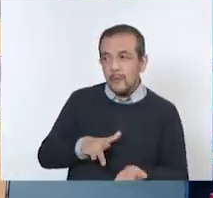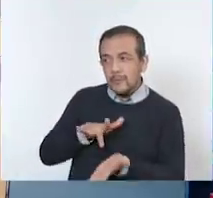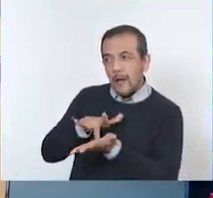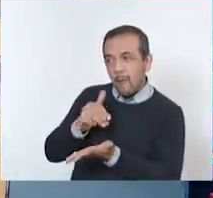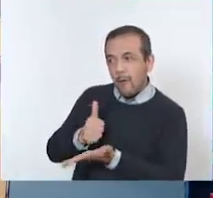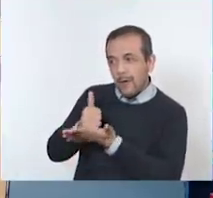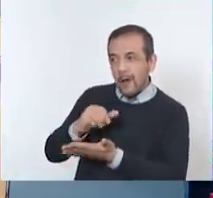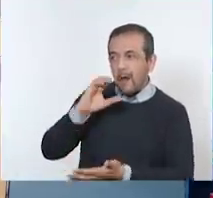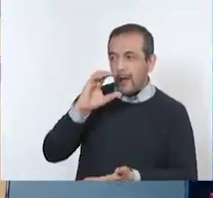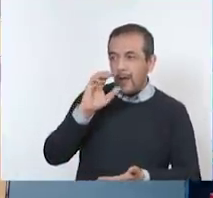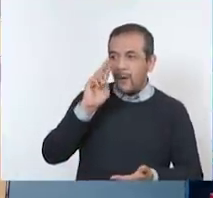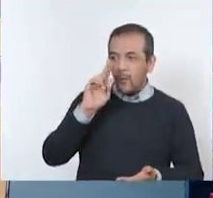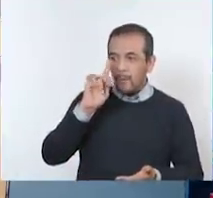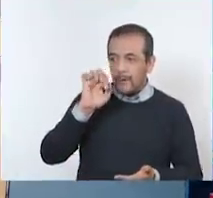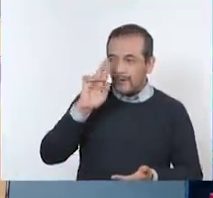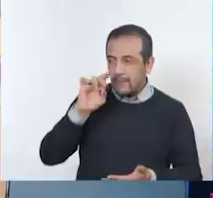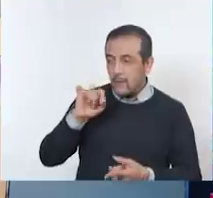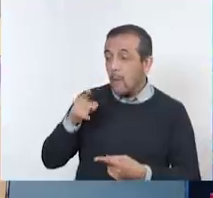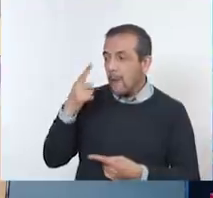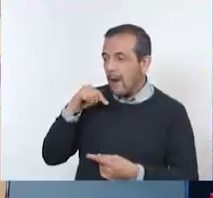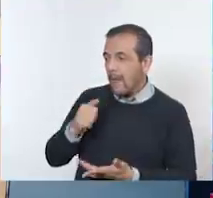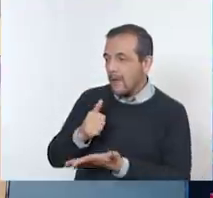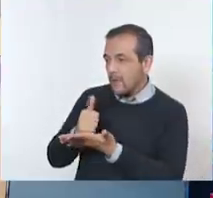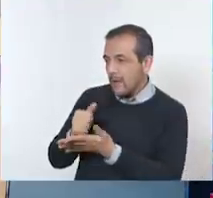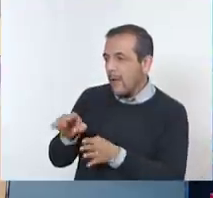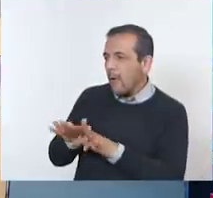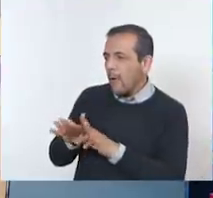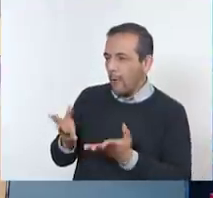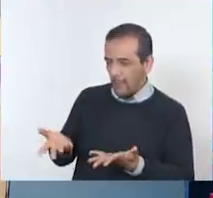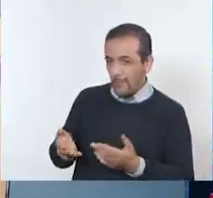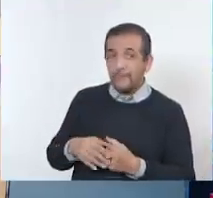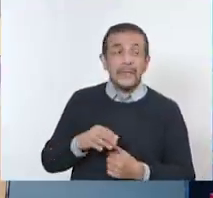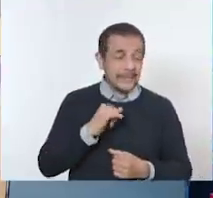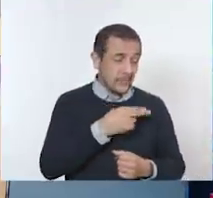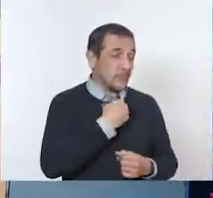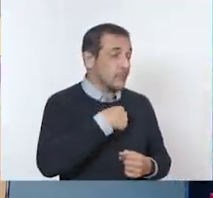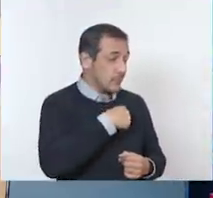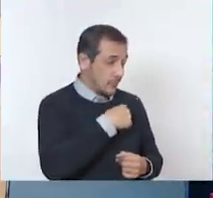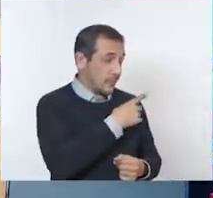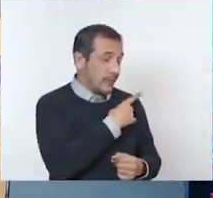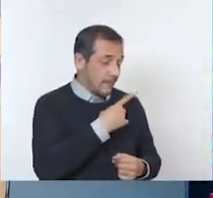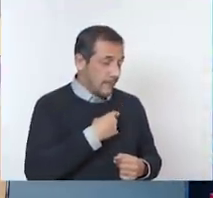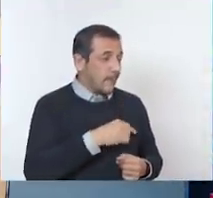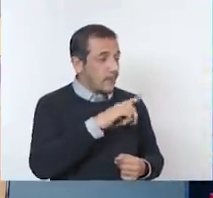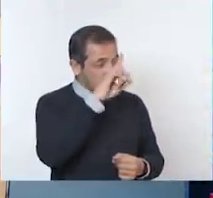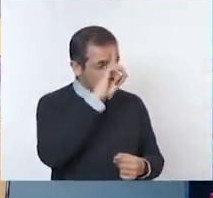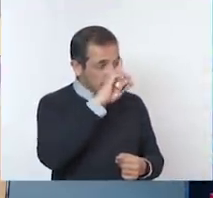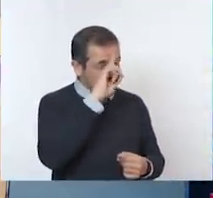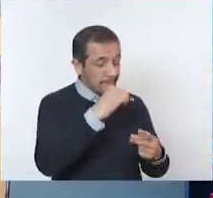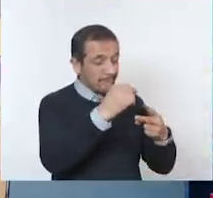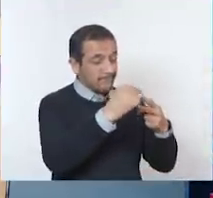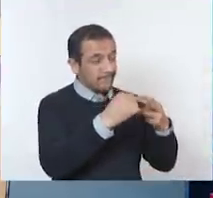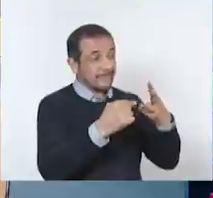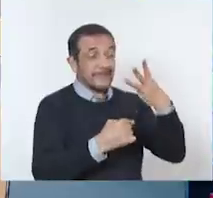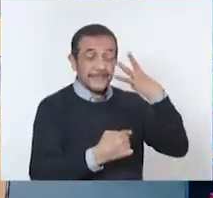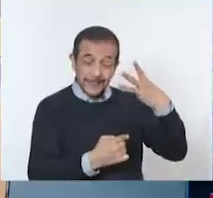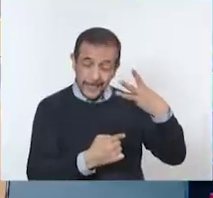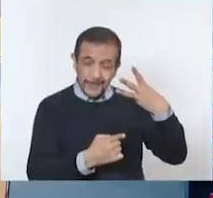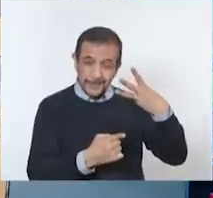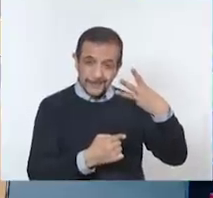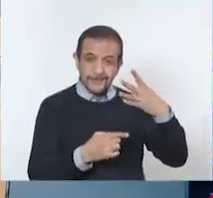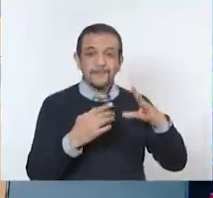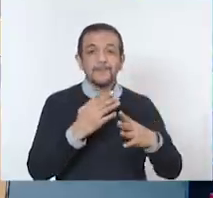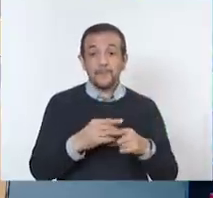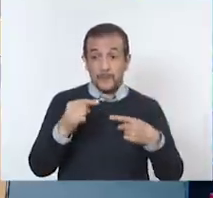Cupertino sobre qué debe de hacer, ¿no? Sí, vamos a decirle que al menos debe considerar tres aspectos. Tres.